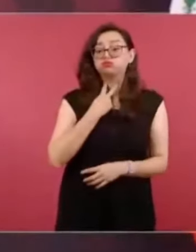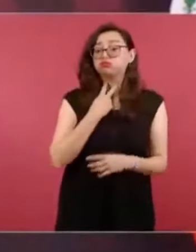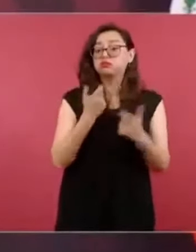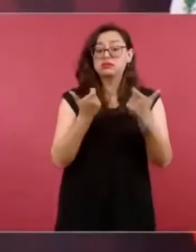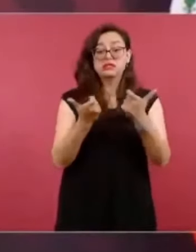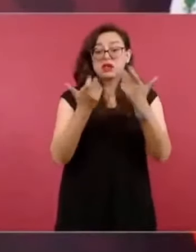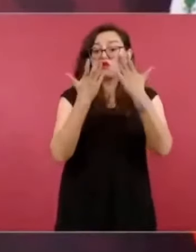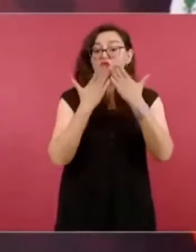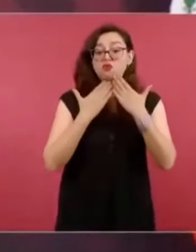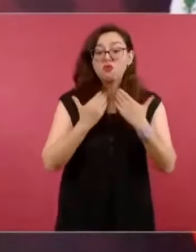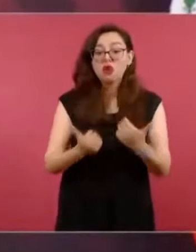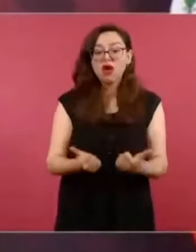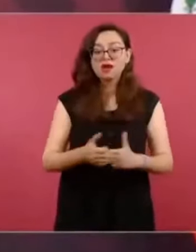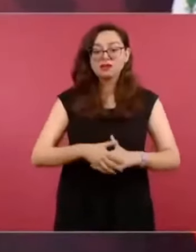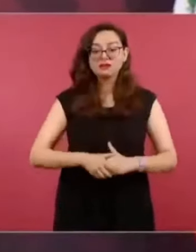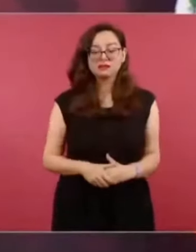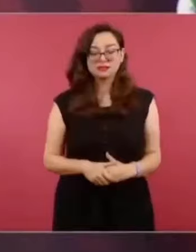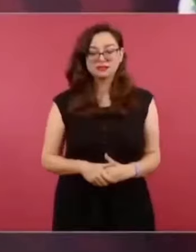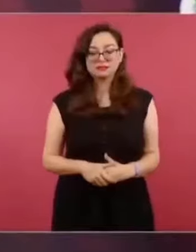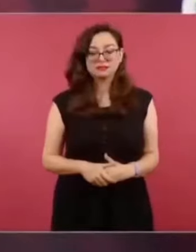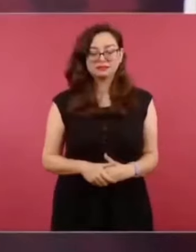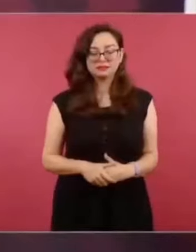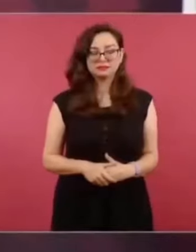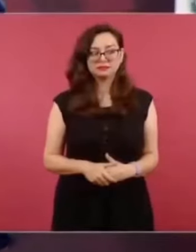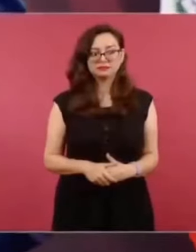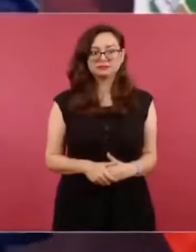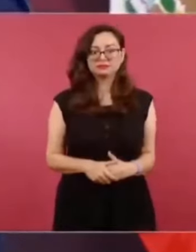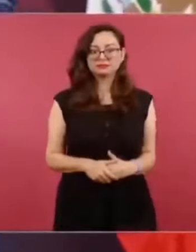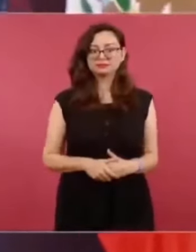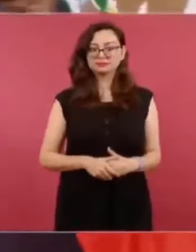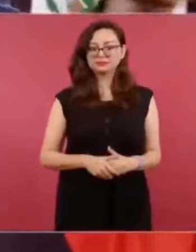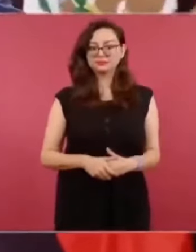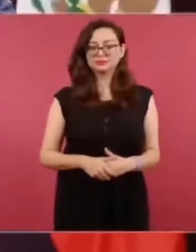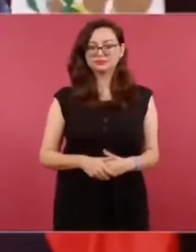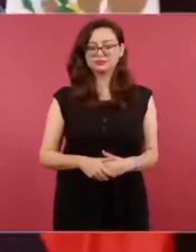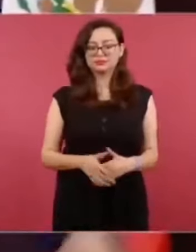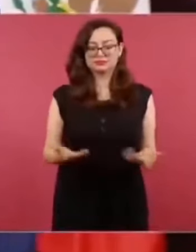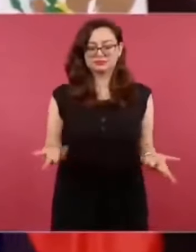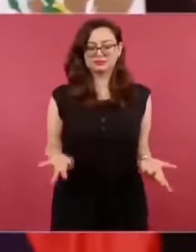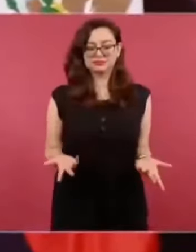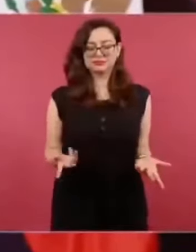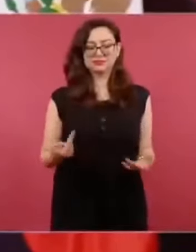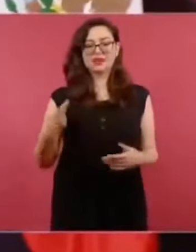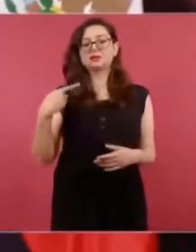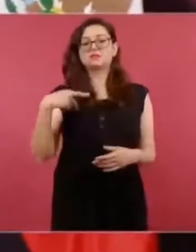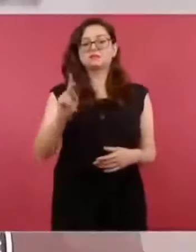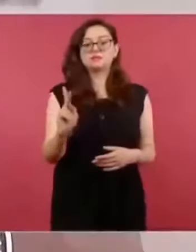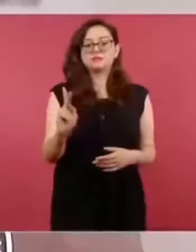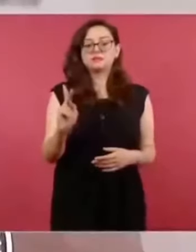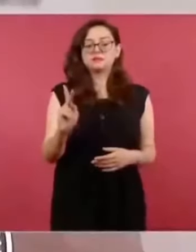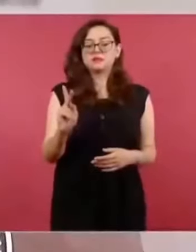subsistencia pero Pemex y cualquiera de ustedes puede